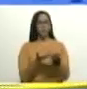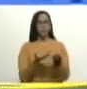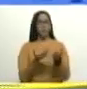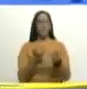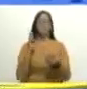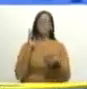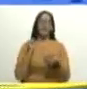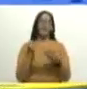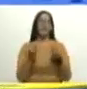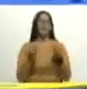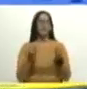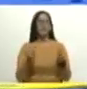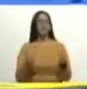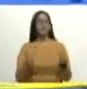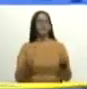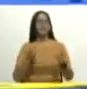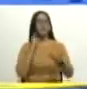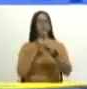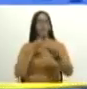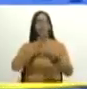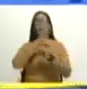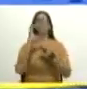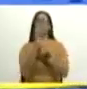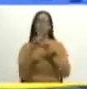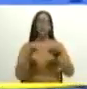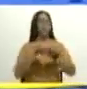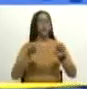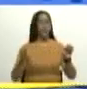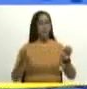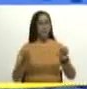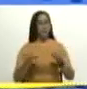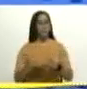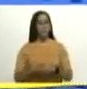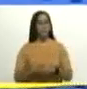para muchas metas en lo cultural, en lo educativo.